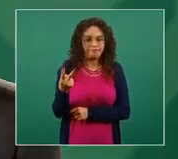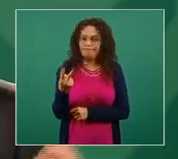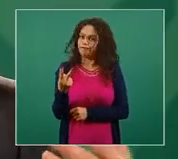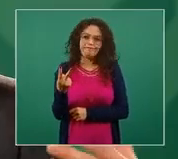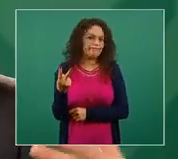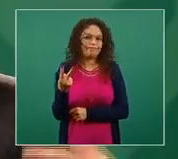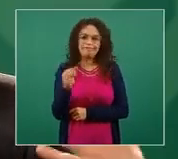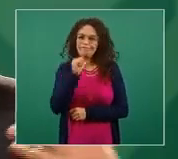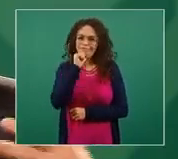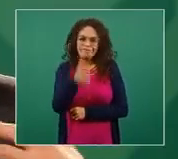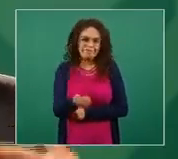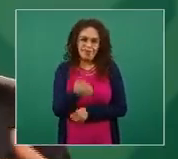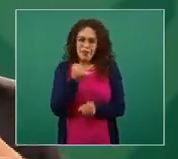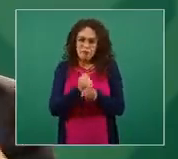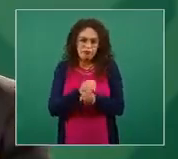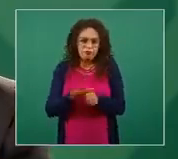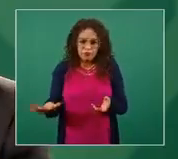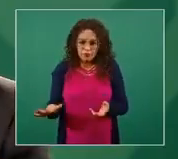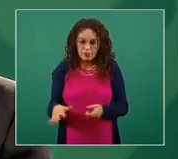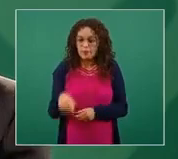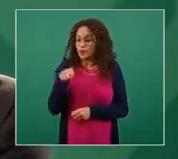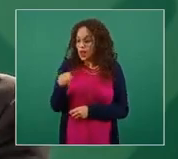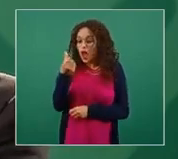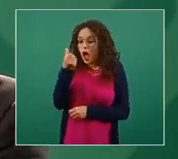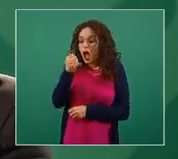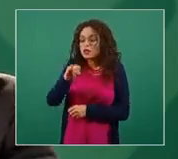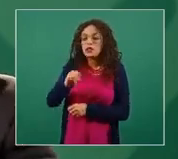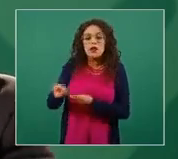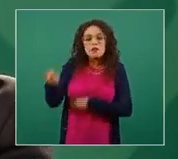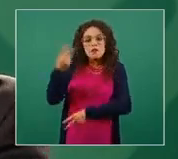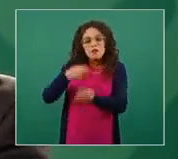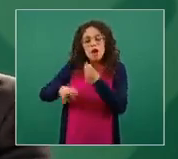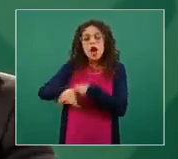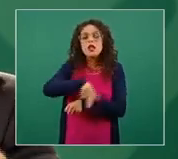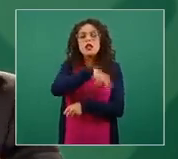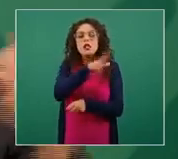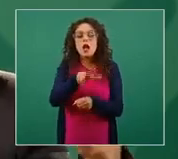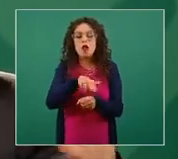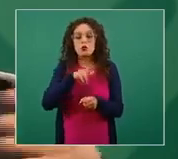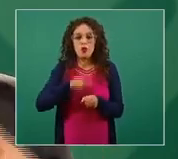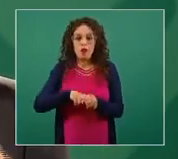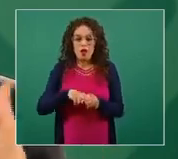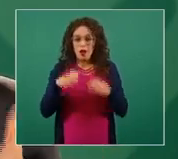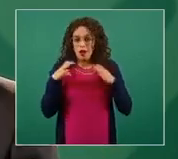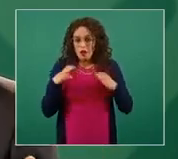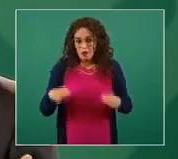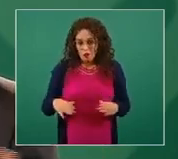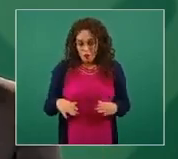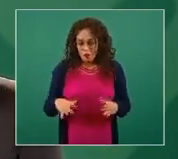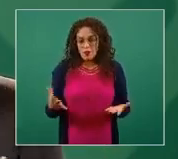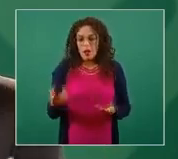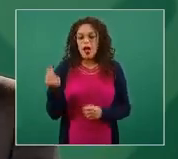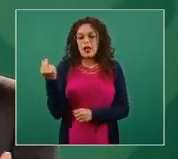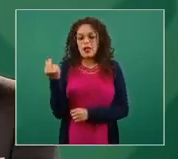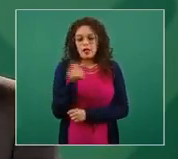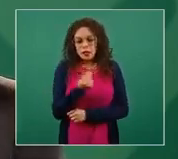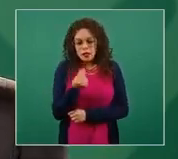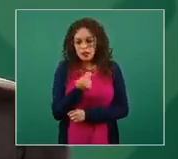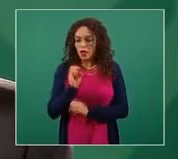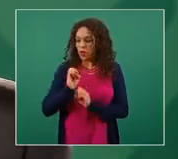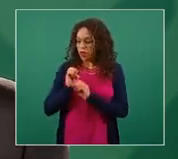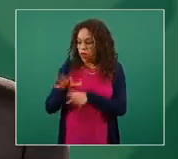nadie. Estas son condiciones naturales y se requiere suficiente tiempo de exposición